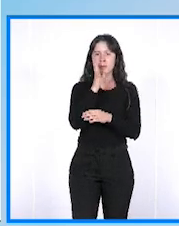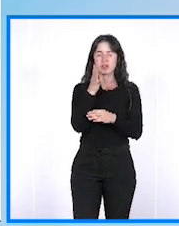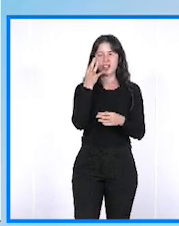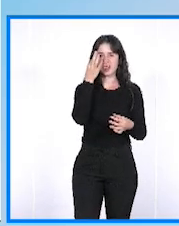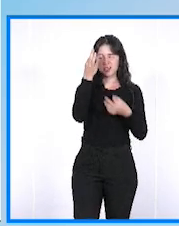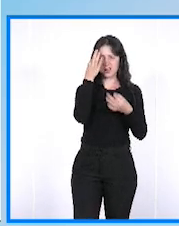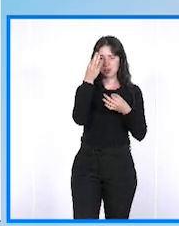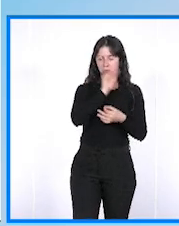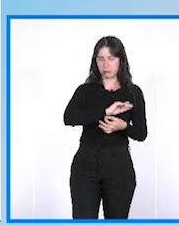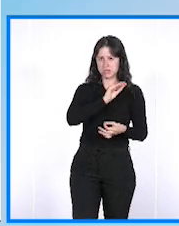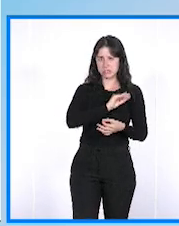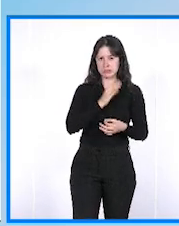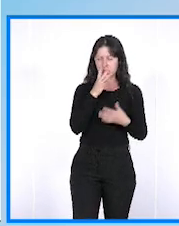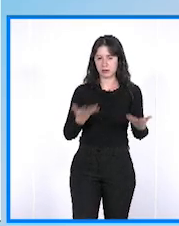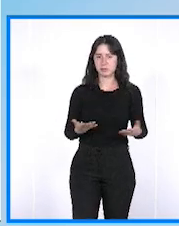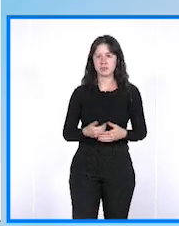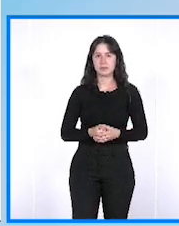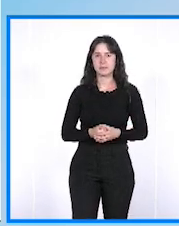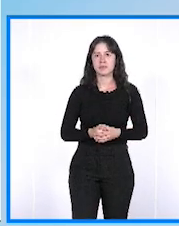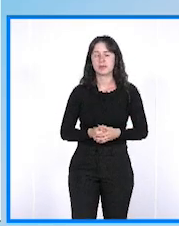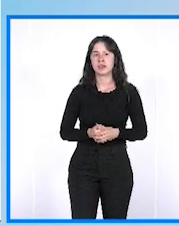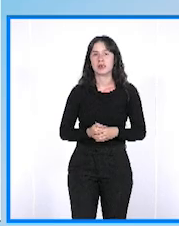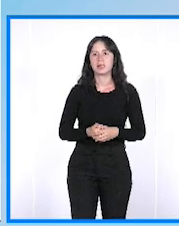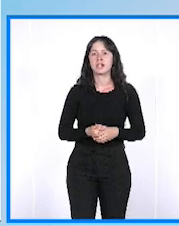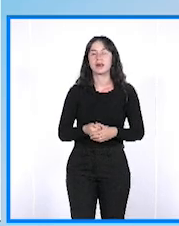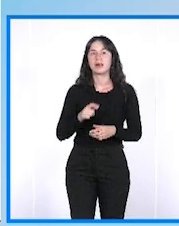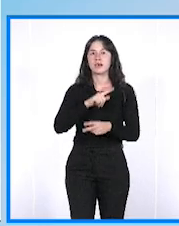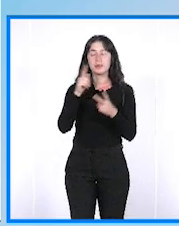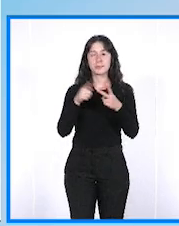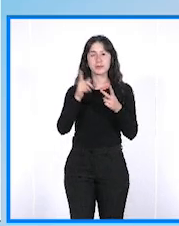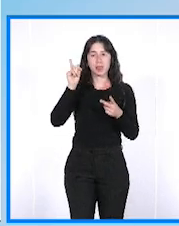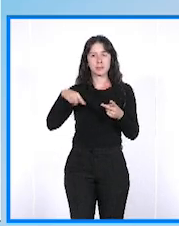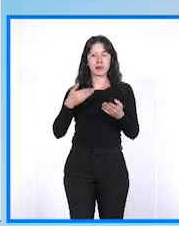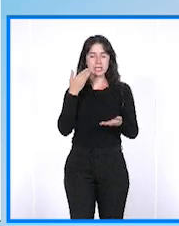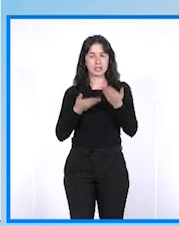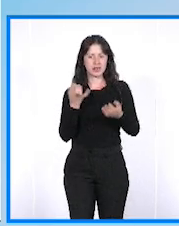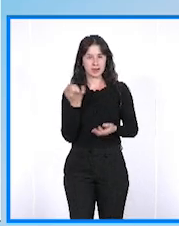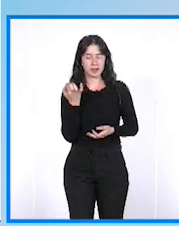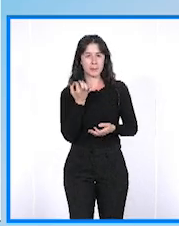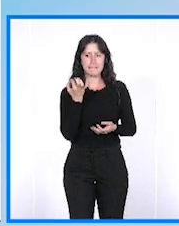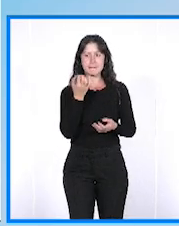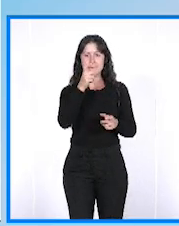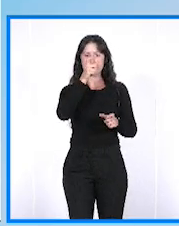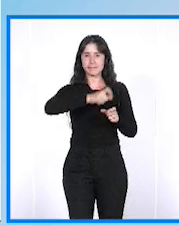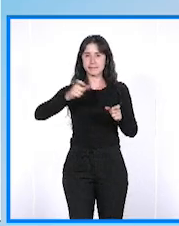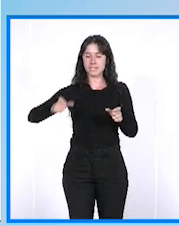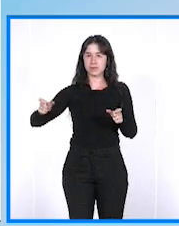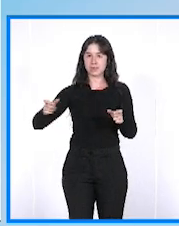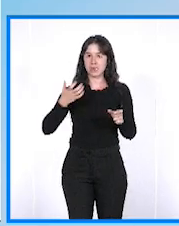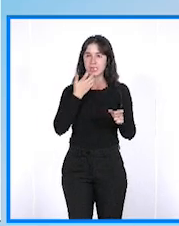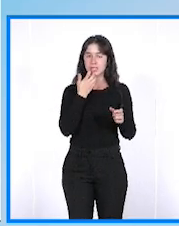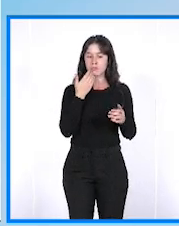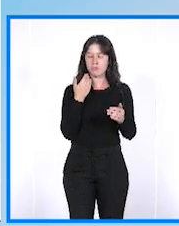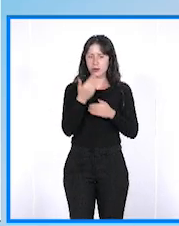a día de hoy eh Por otra parte hemos también evaluado los resultados de un conjunto de personas que sin iniciar estos procesos